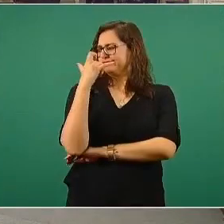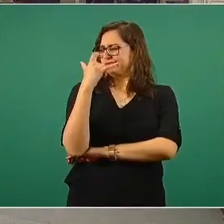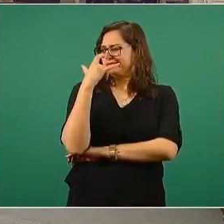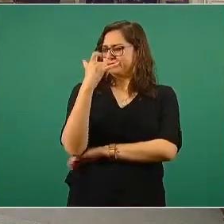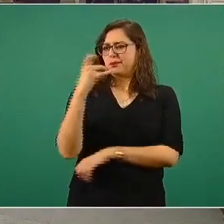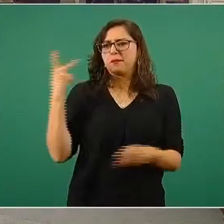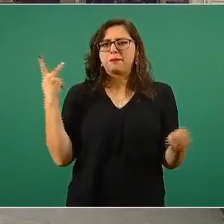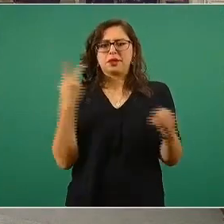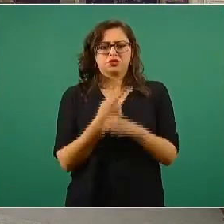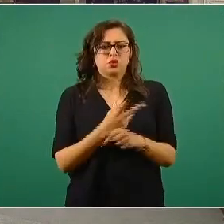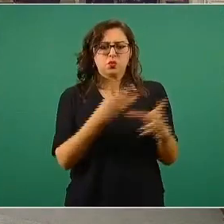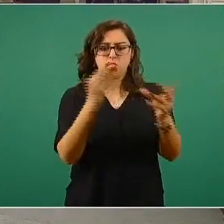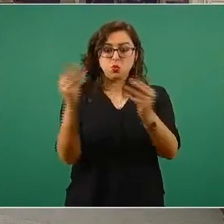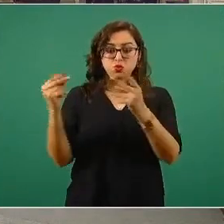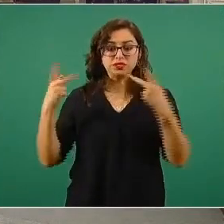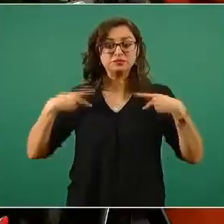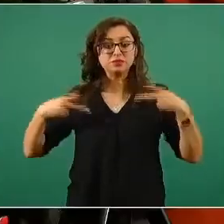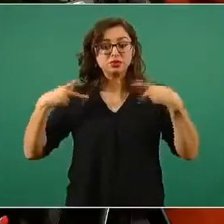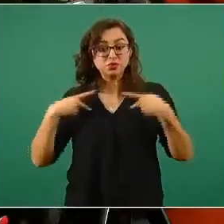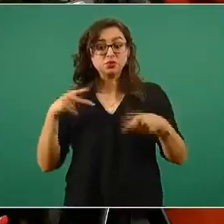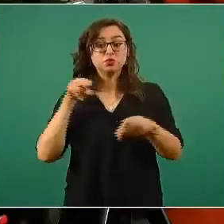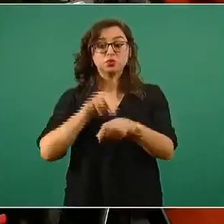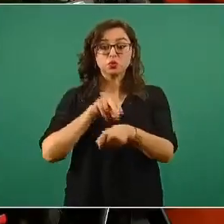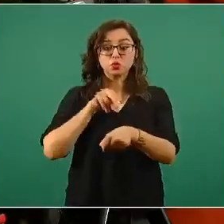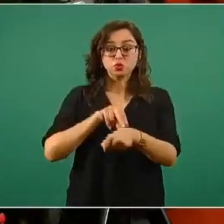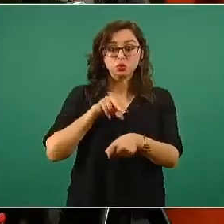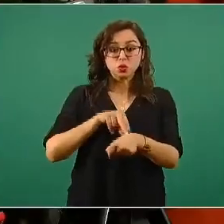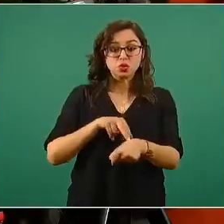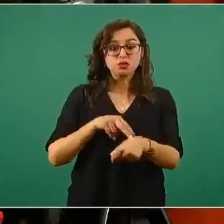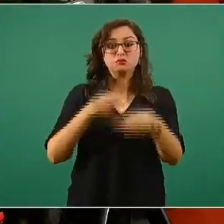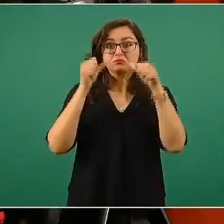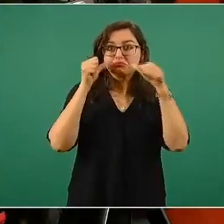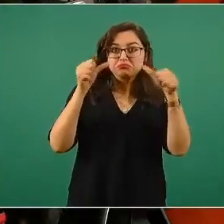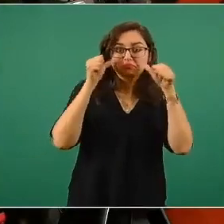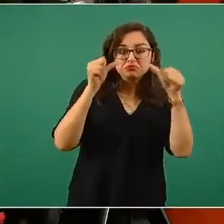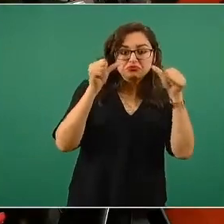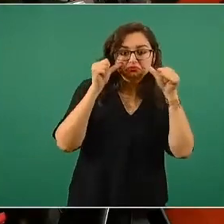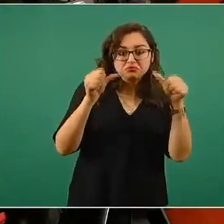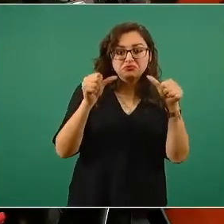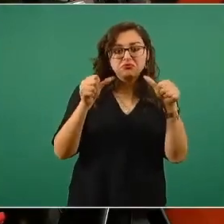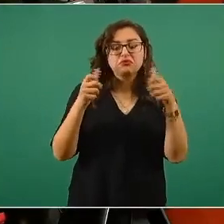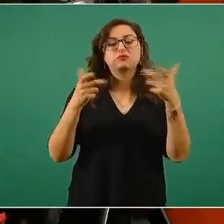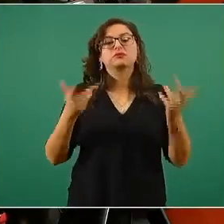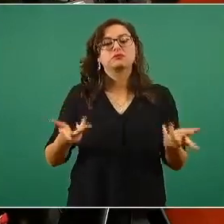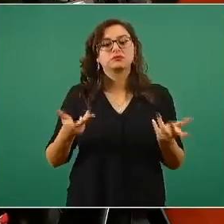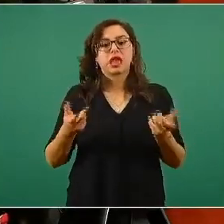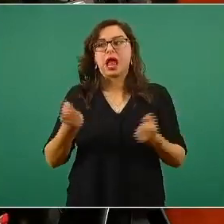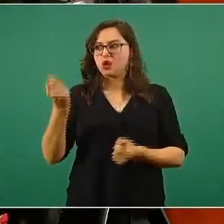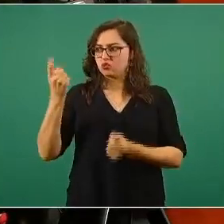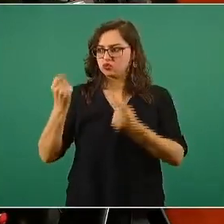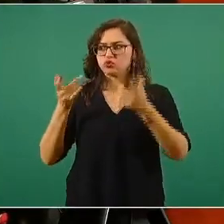Pulso Saludable ya han recibido desde la primera dosis y ahora algunos ya la segunda dosis.